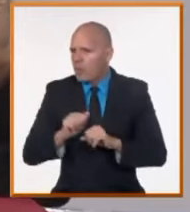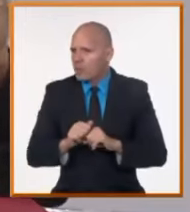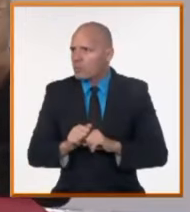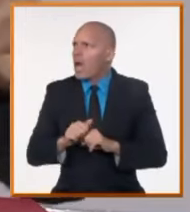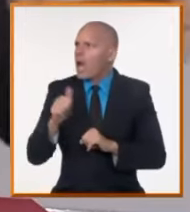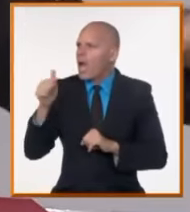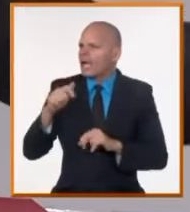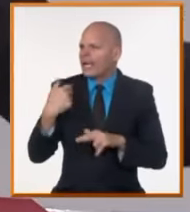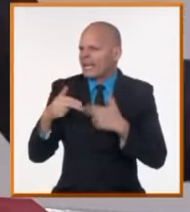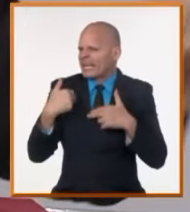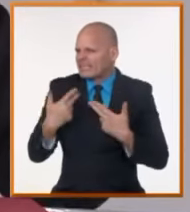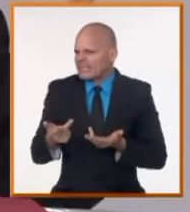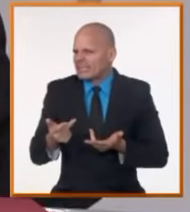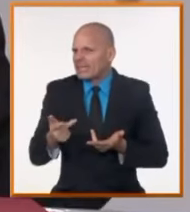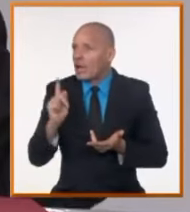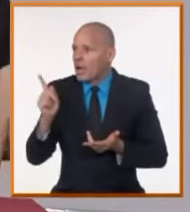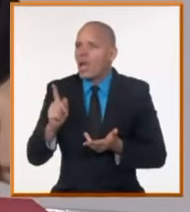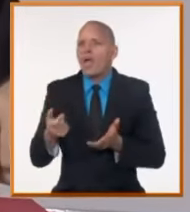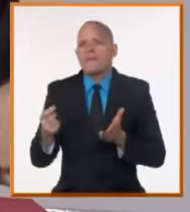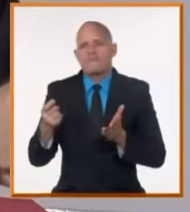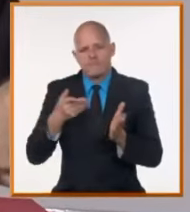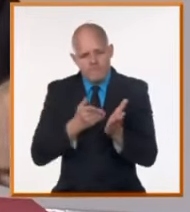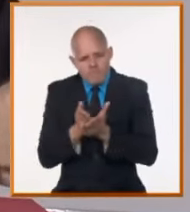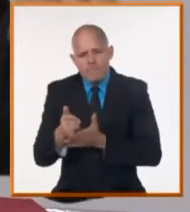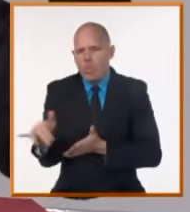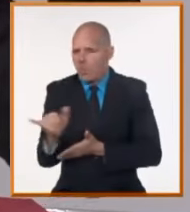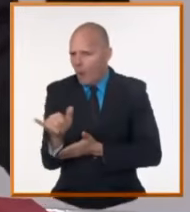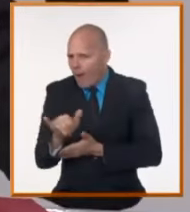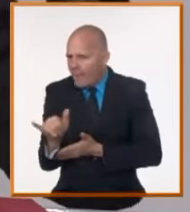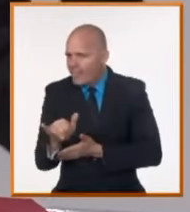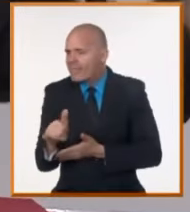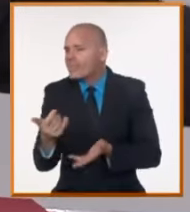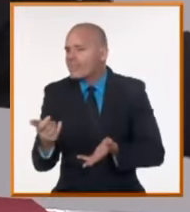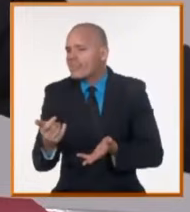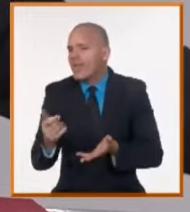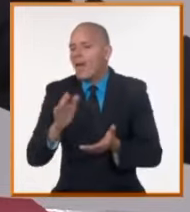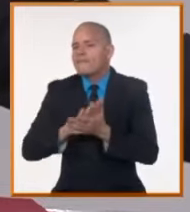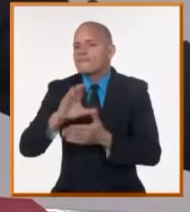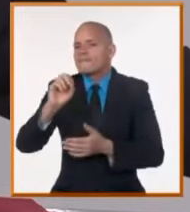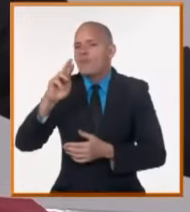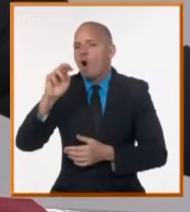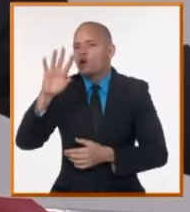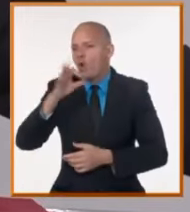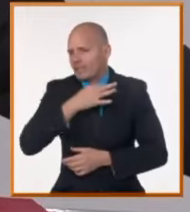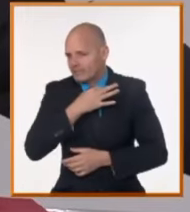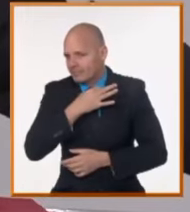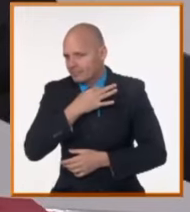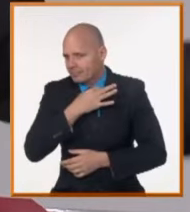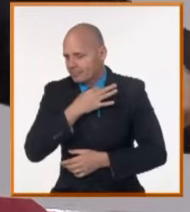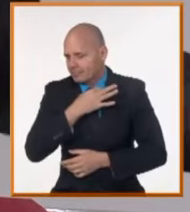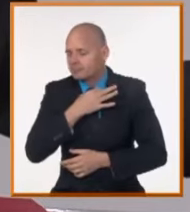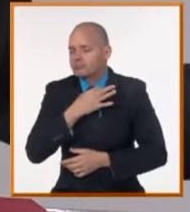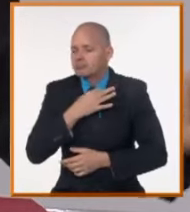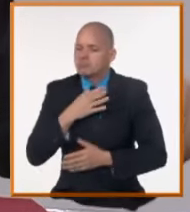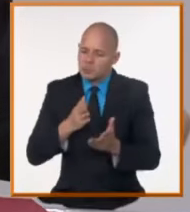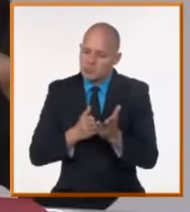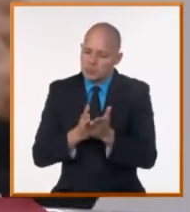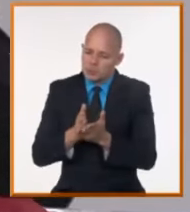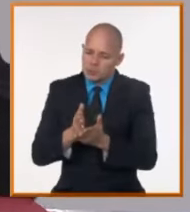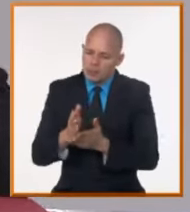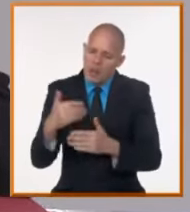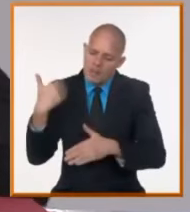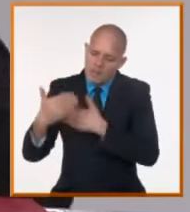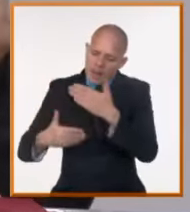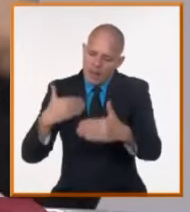logran tragar a Cuba, ellos se tragan a Puerto Rico, pero en Cuba hay 30 años de sangre en la manigua, hombres y mujeres. No se pueden tragar a